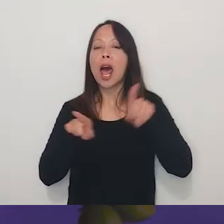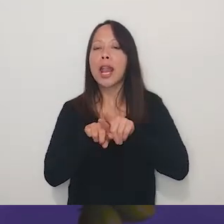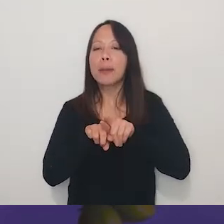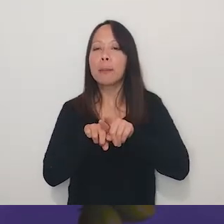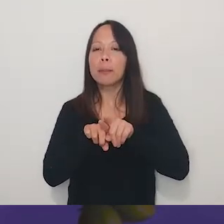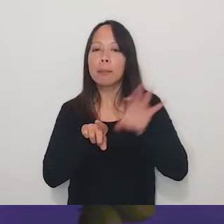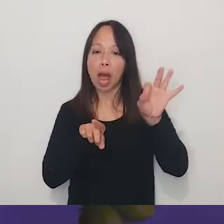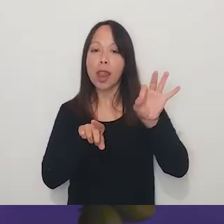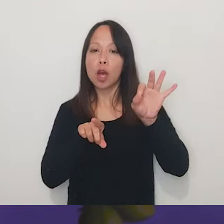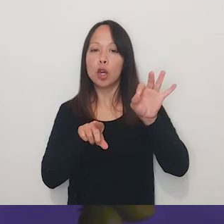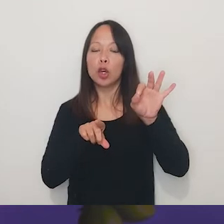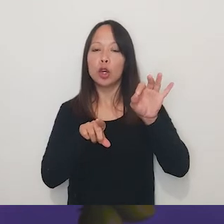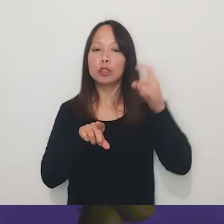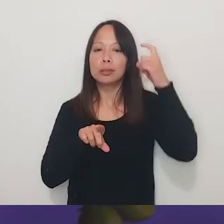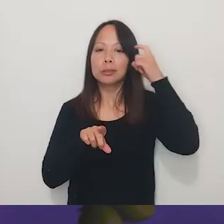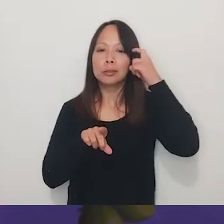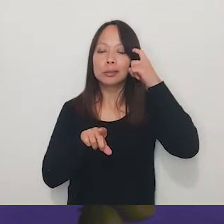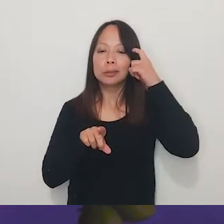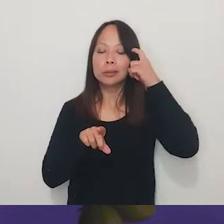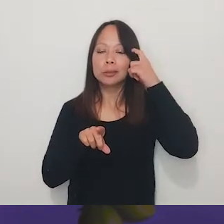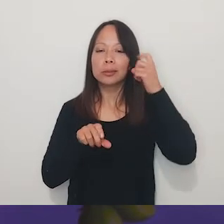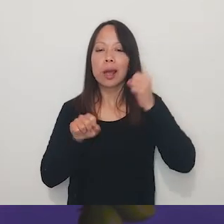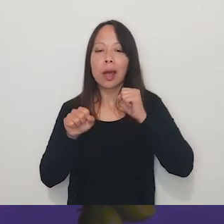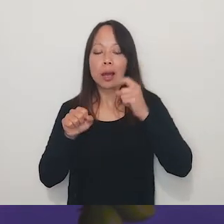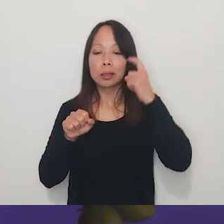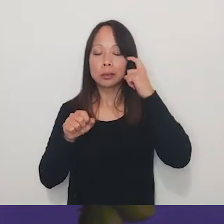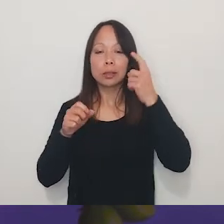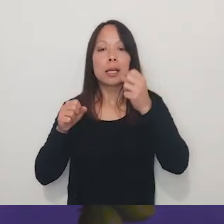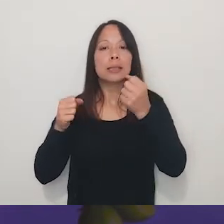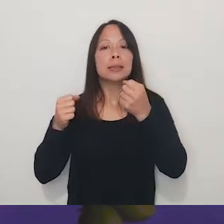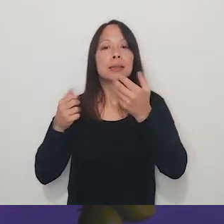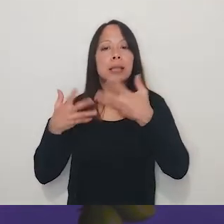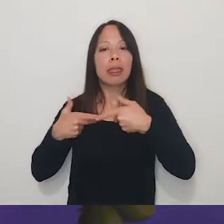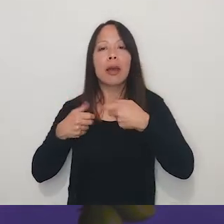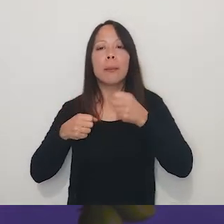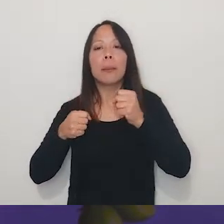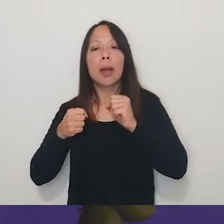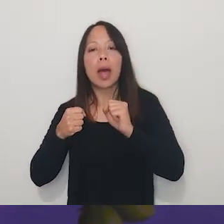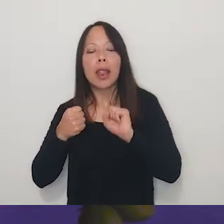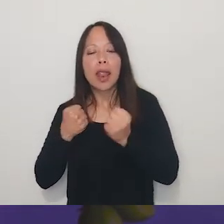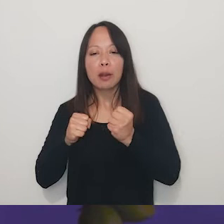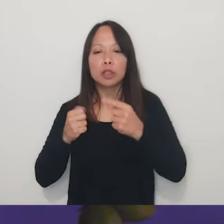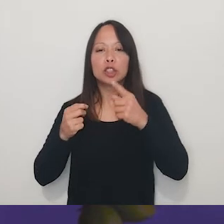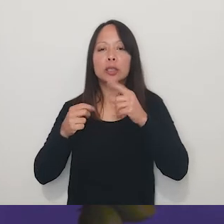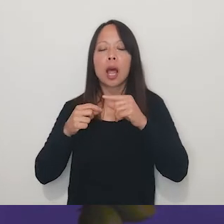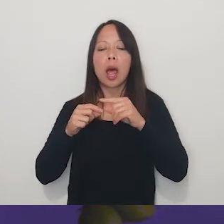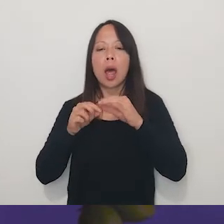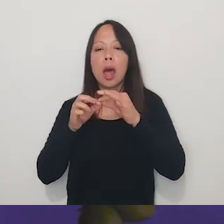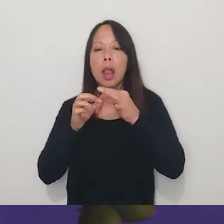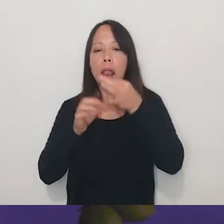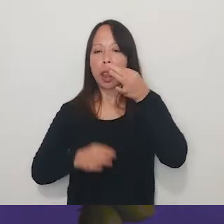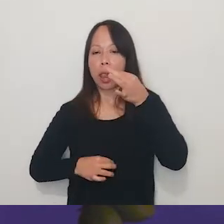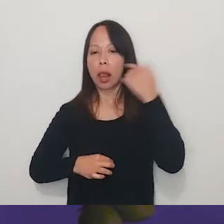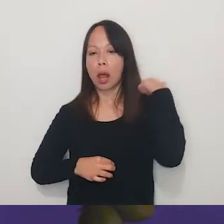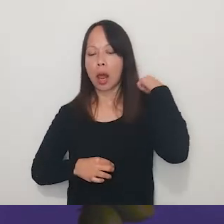un hermano que también tiene compromiso del sistema nervioso, pero sobre todo un poco tiene más convulsiones y una hipotonía y escoliosis leve, o